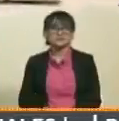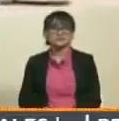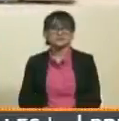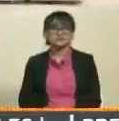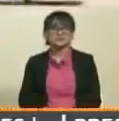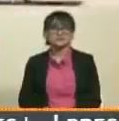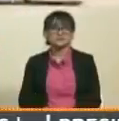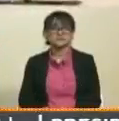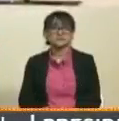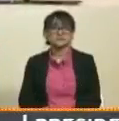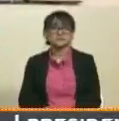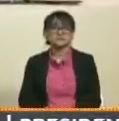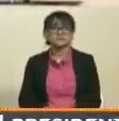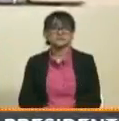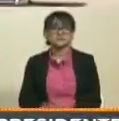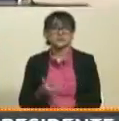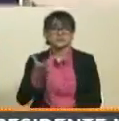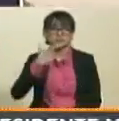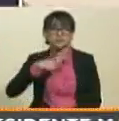cuando digo soy,